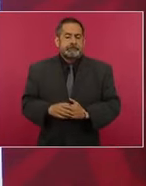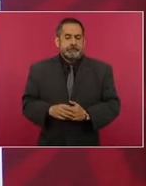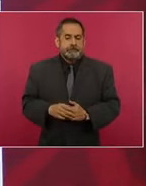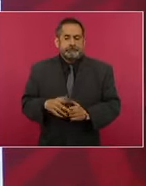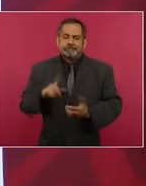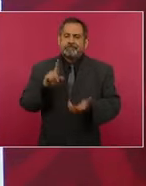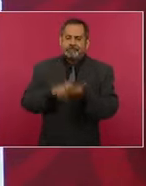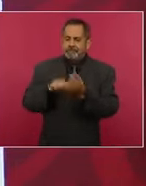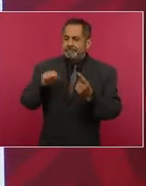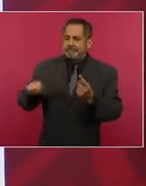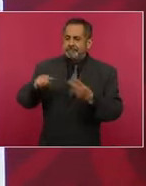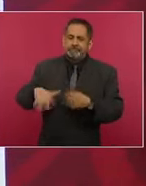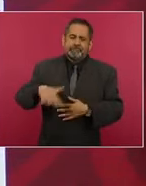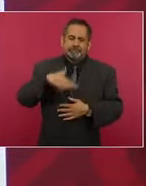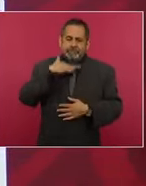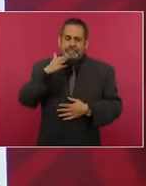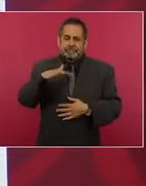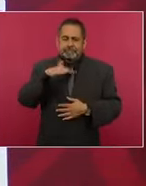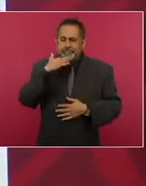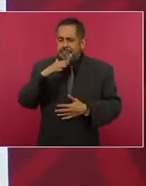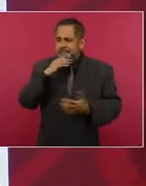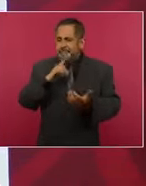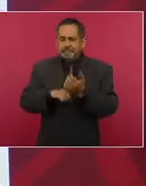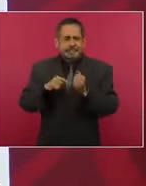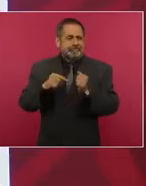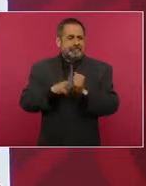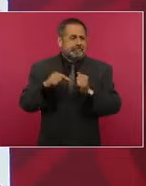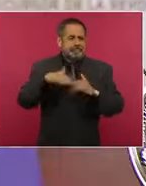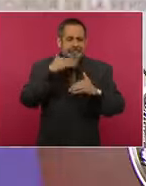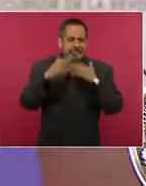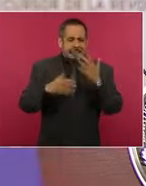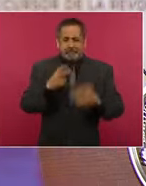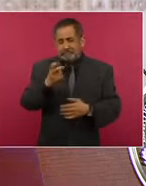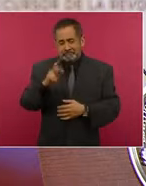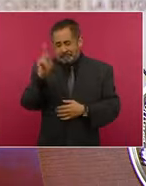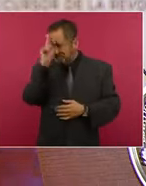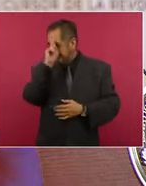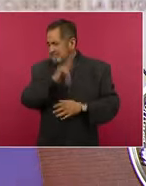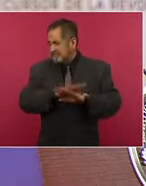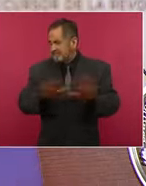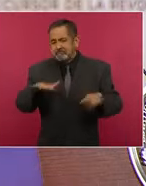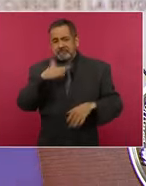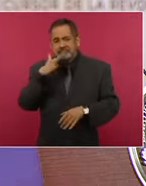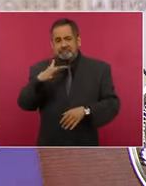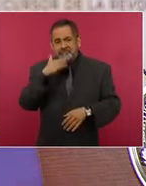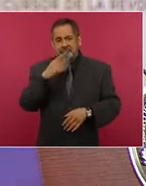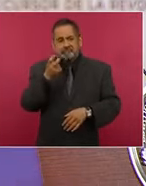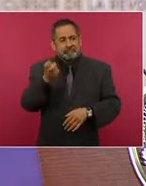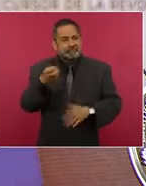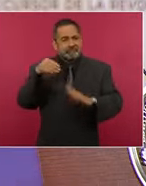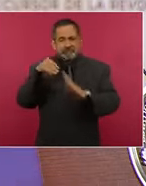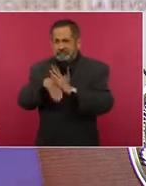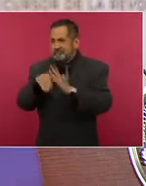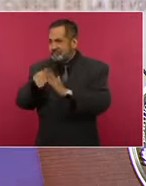era la corrupción. Dice, nada ha dañado más que la corrupción.